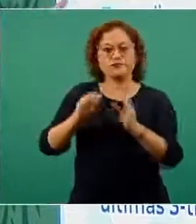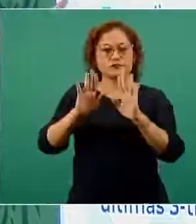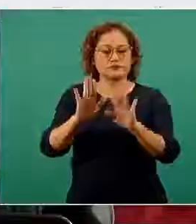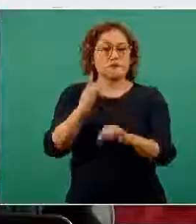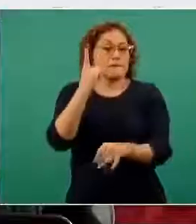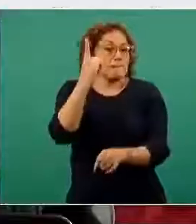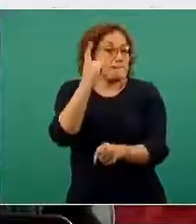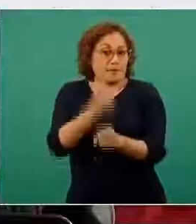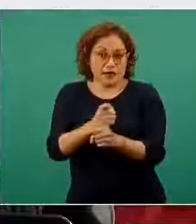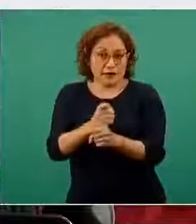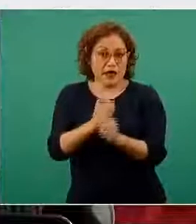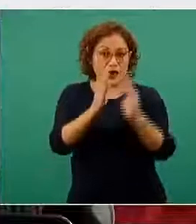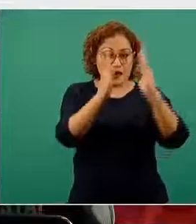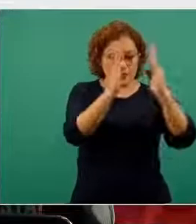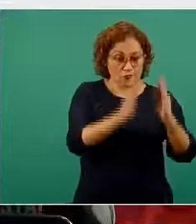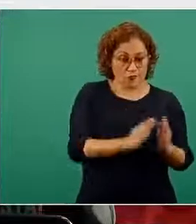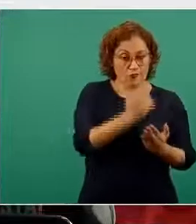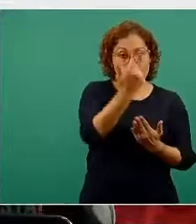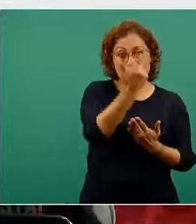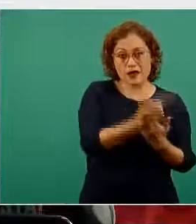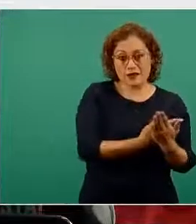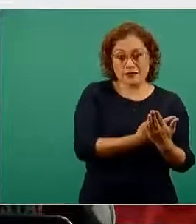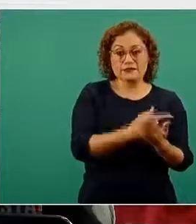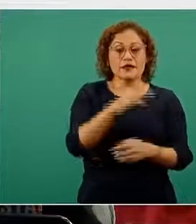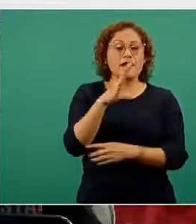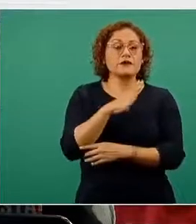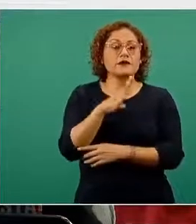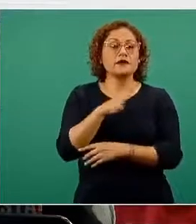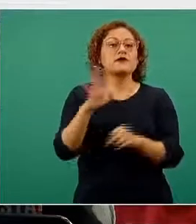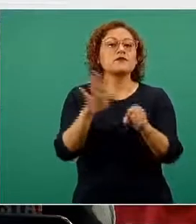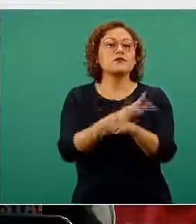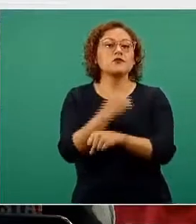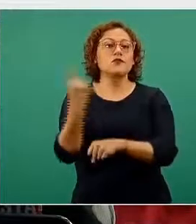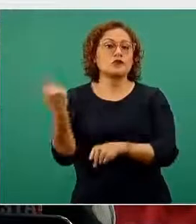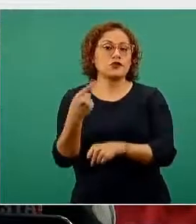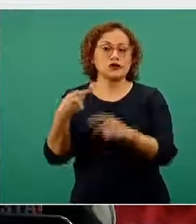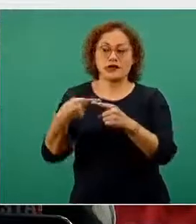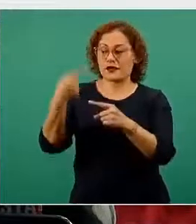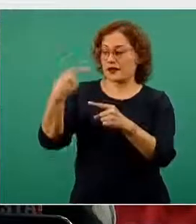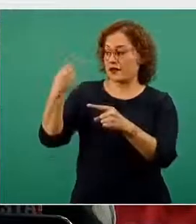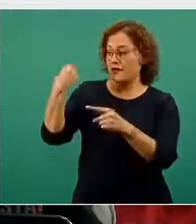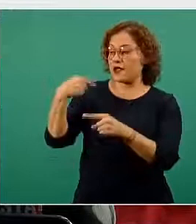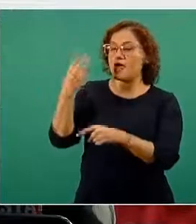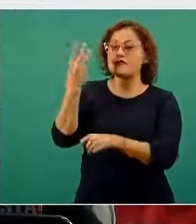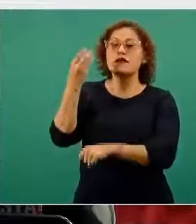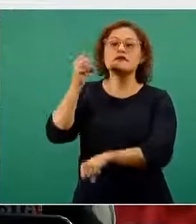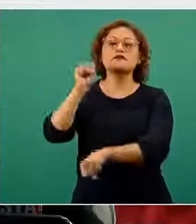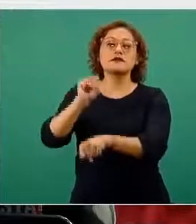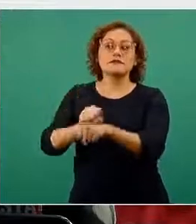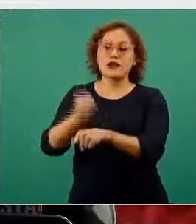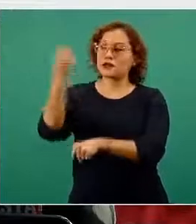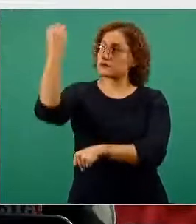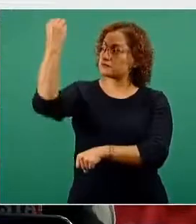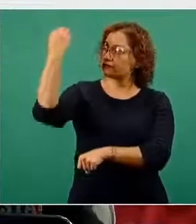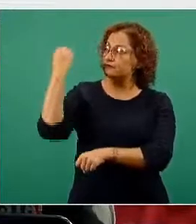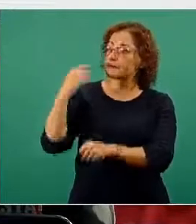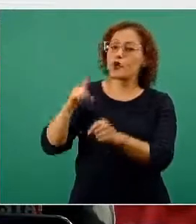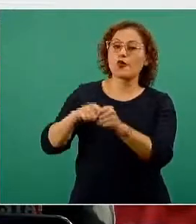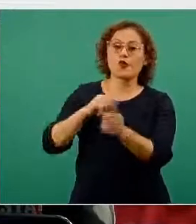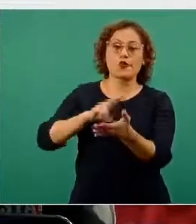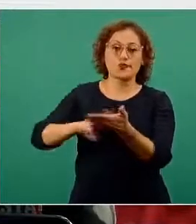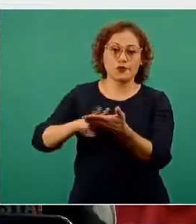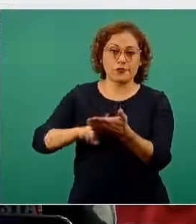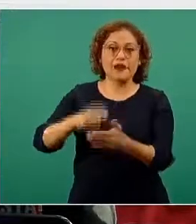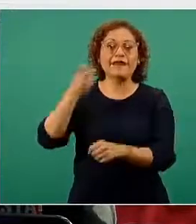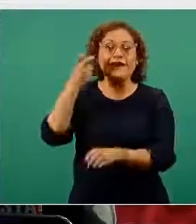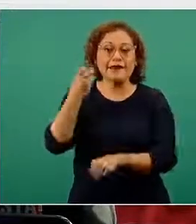entidades federativas que tienen 3 semáforos verdes en secuencia, 3 semanas con semáforo verde. Luego